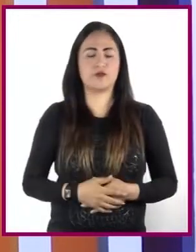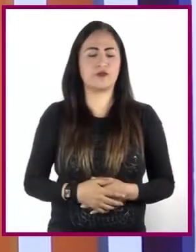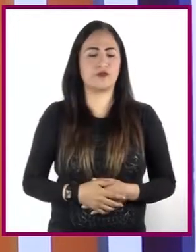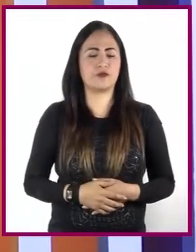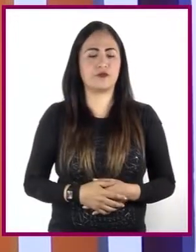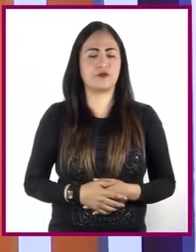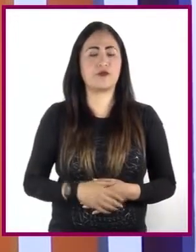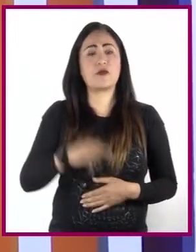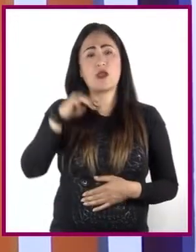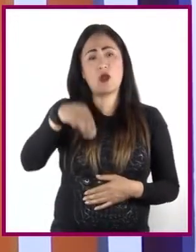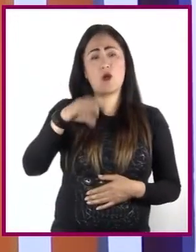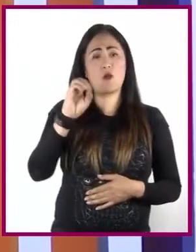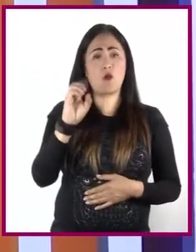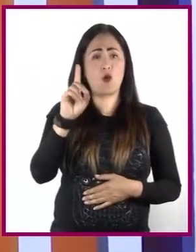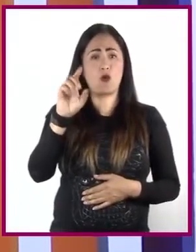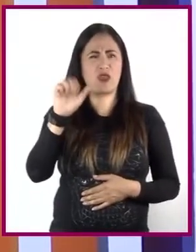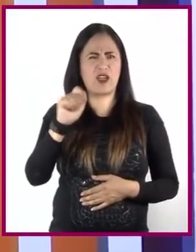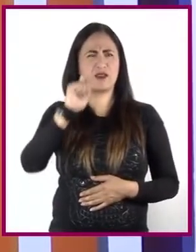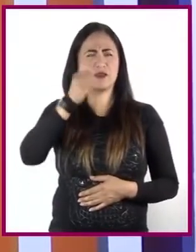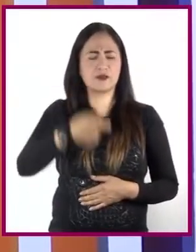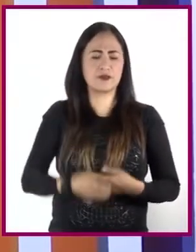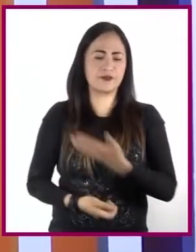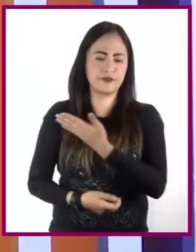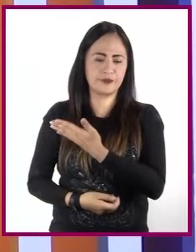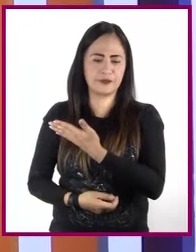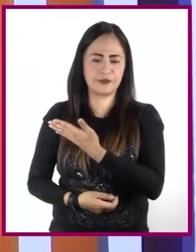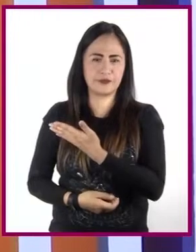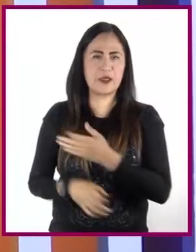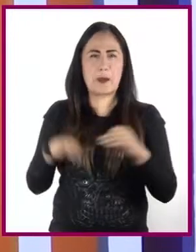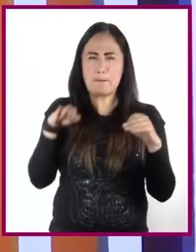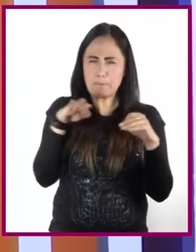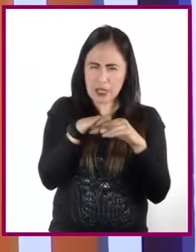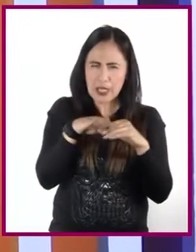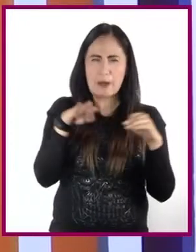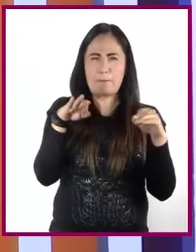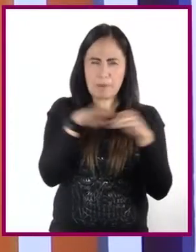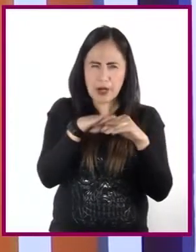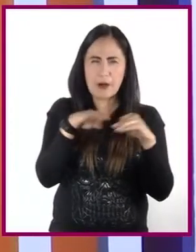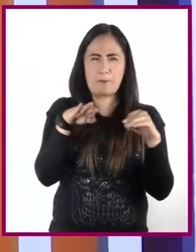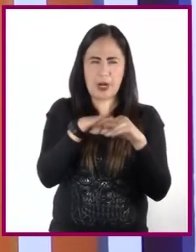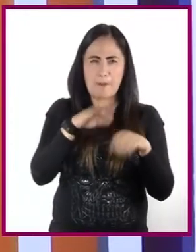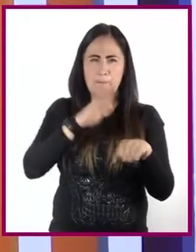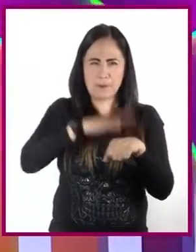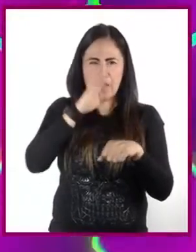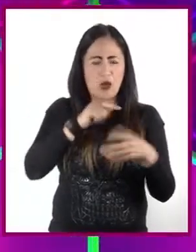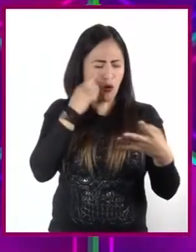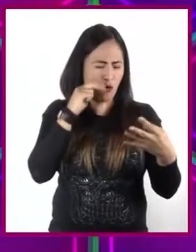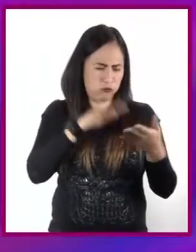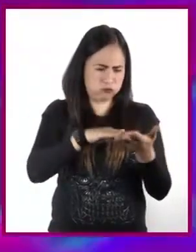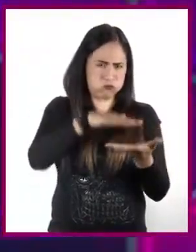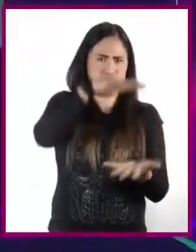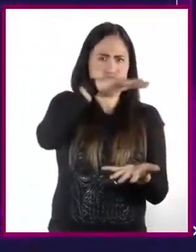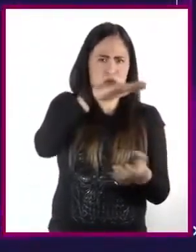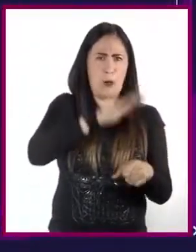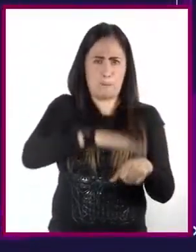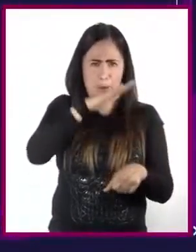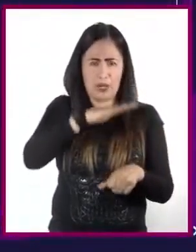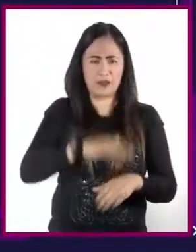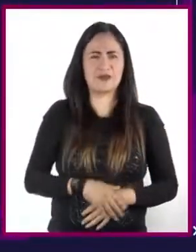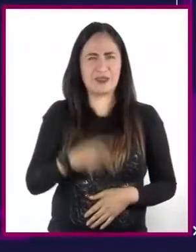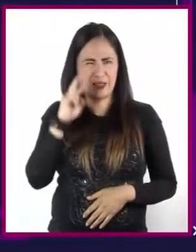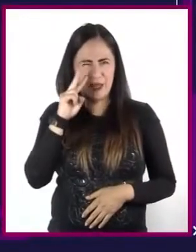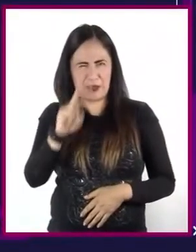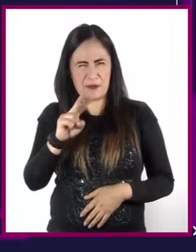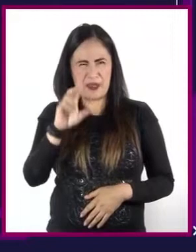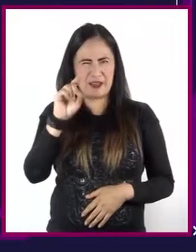La moda de un grupo de datos es el que se presenta con mayor frecuencia o que se repite más. Si vemos los